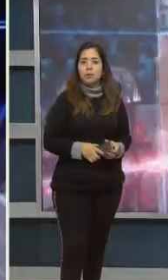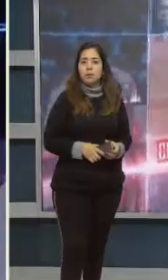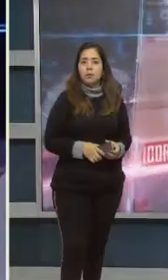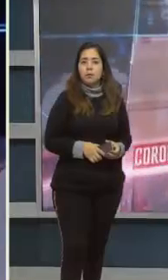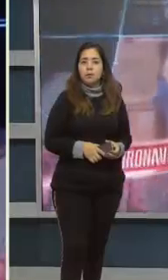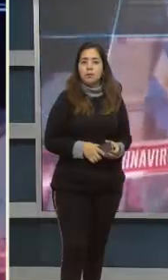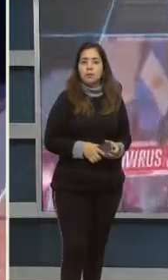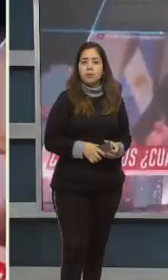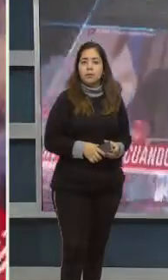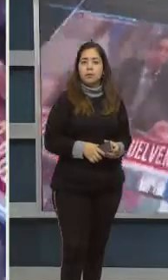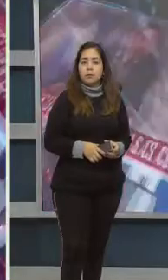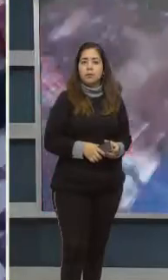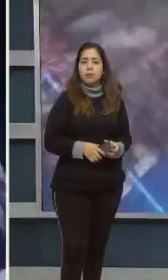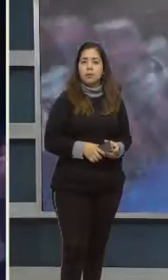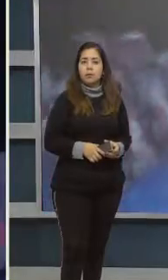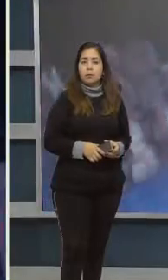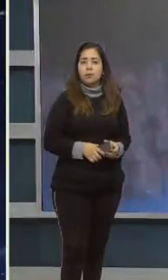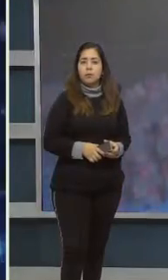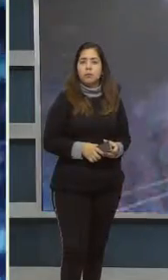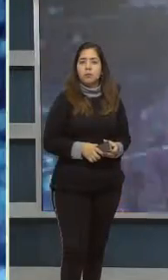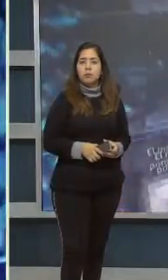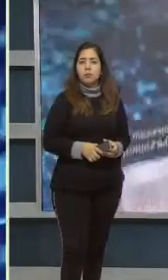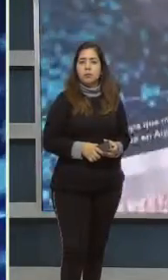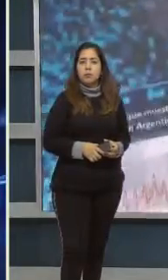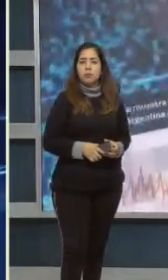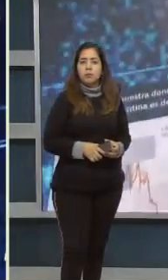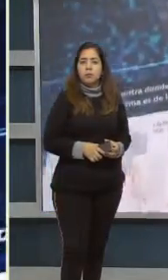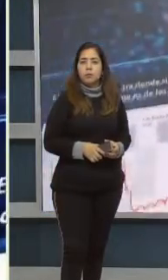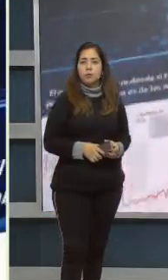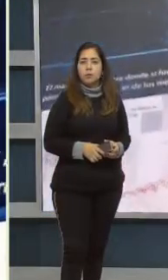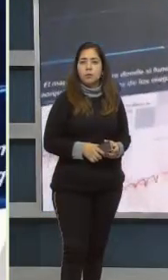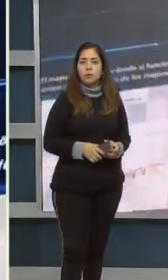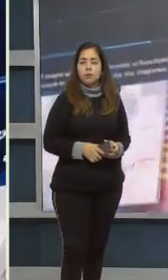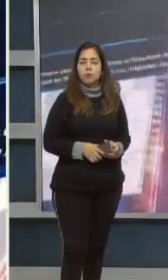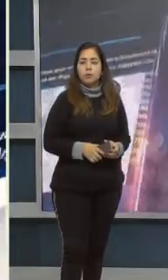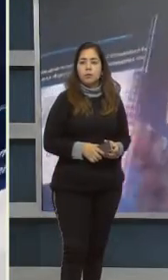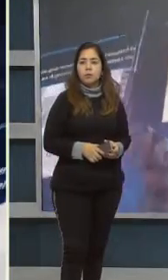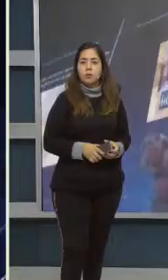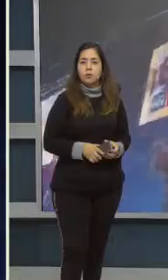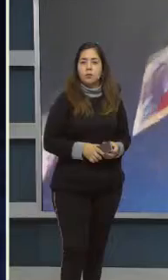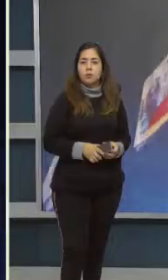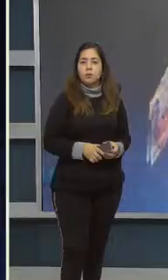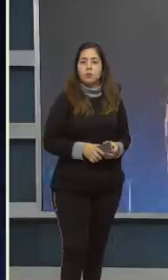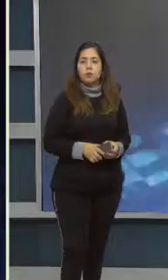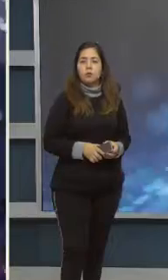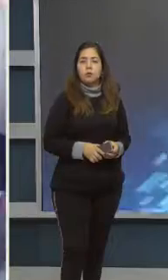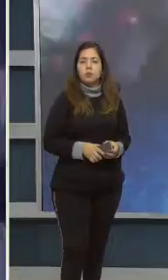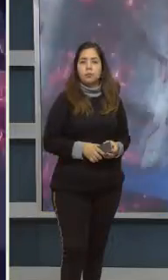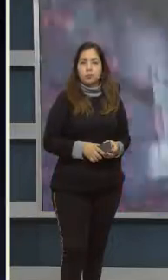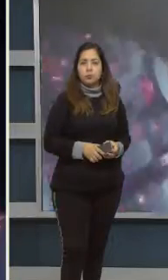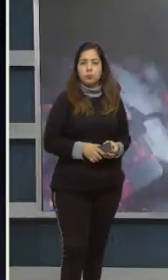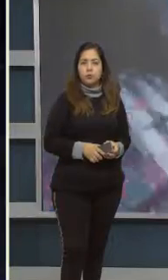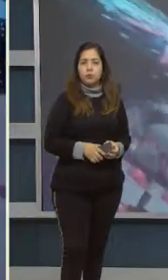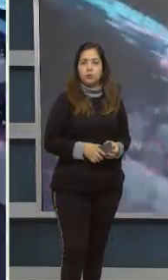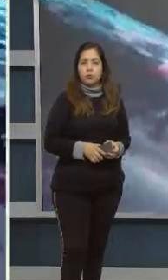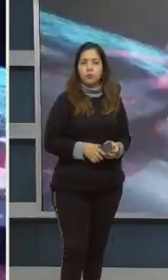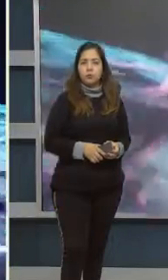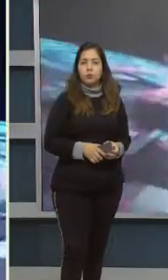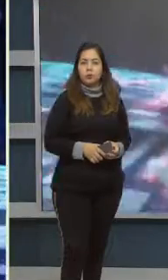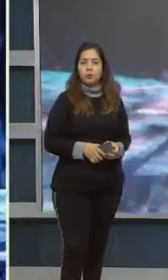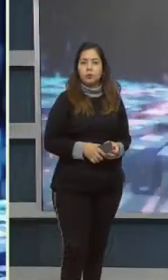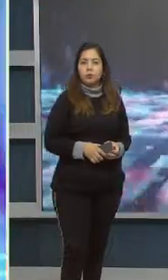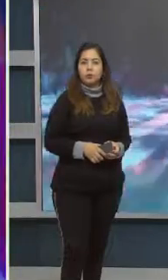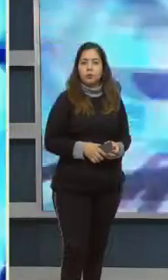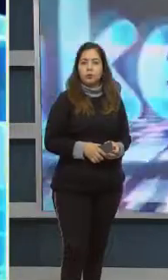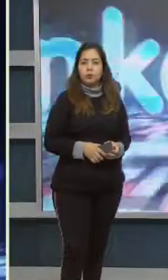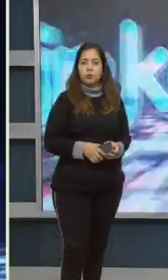cátedras, ponerse en contacto con cada uno de los cuerpos directivos de los colegios a través de